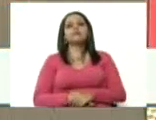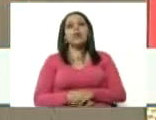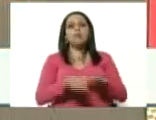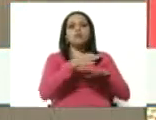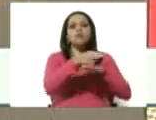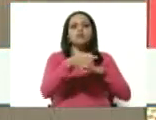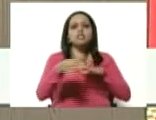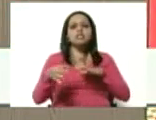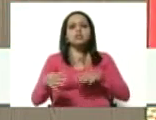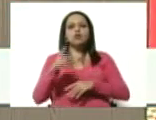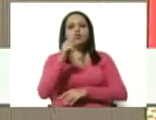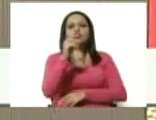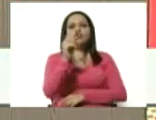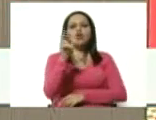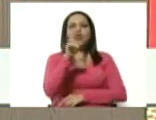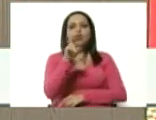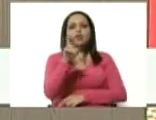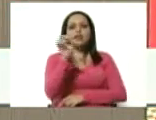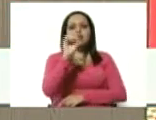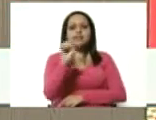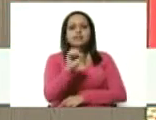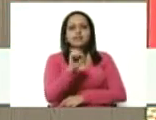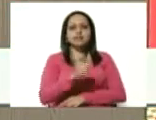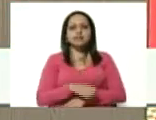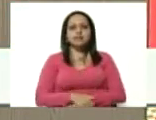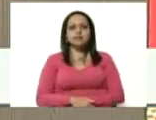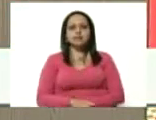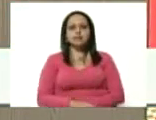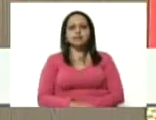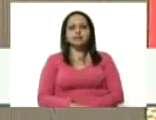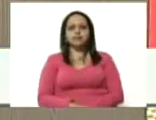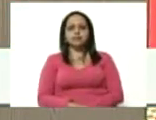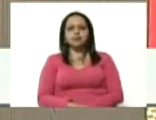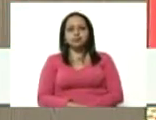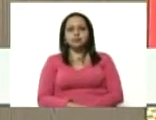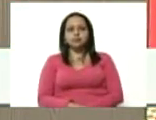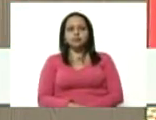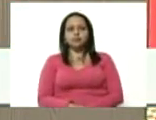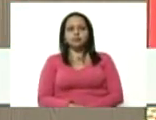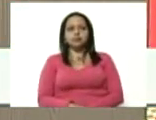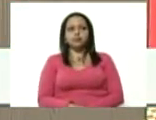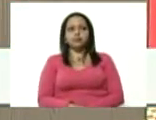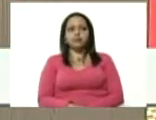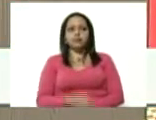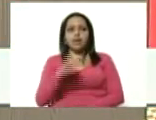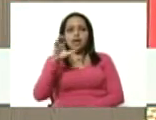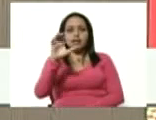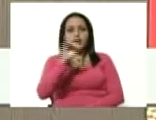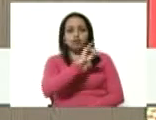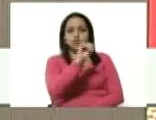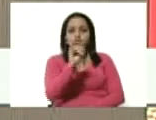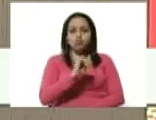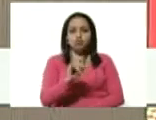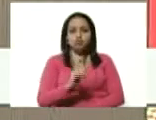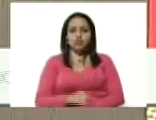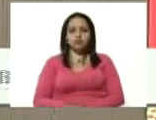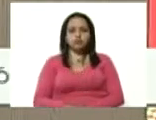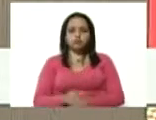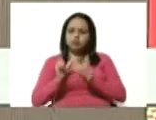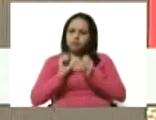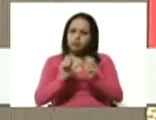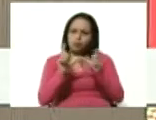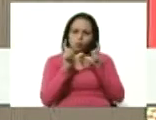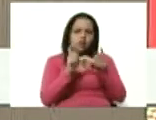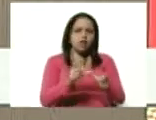una ramificación del foco de, que hay en el estado Zulia. En el estado Zulia se mantienen en